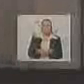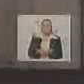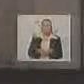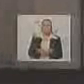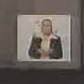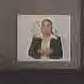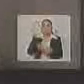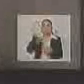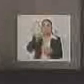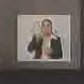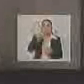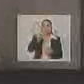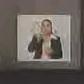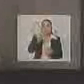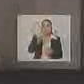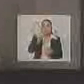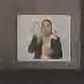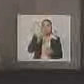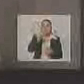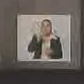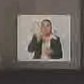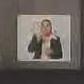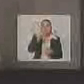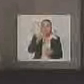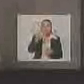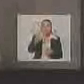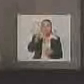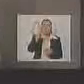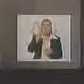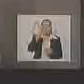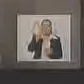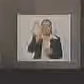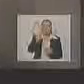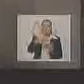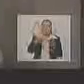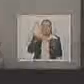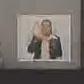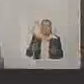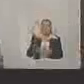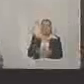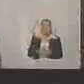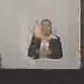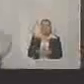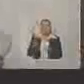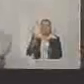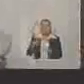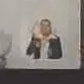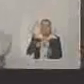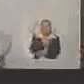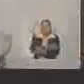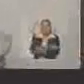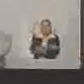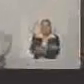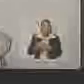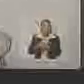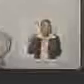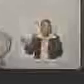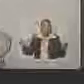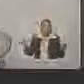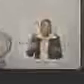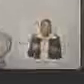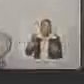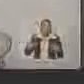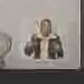la Revolución Democrática y del Trabajo, Zipacli Dinora Pisano Osorio. Adelante. Muy buenas tardes a todas y a todos los que nos